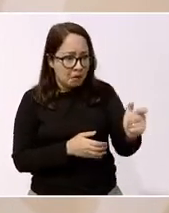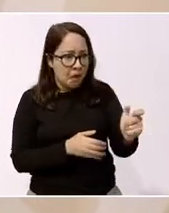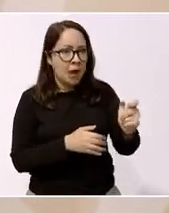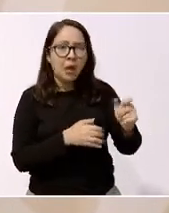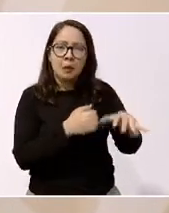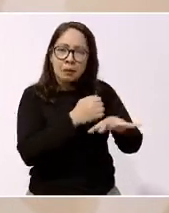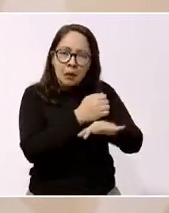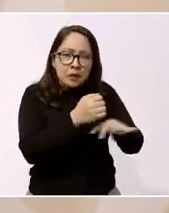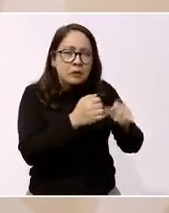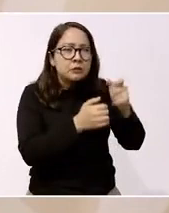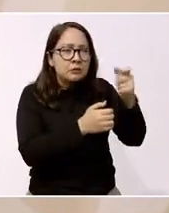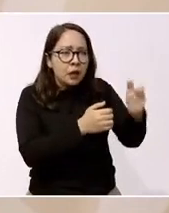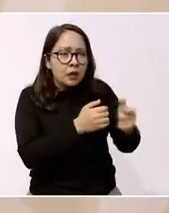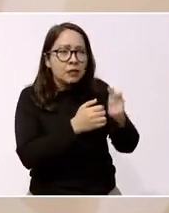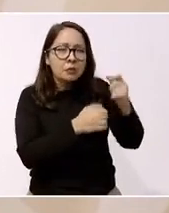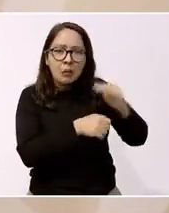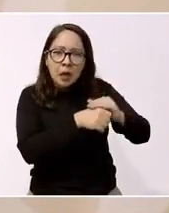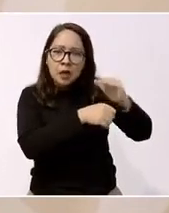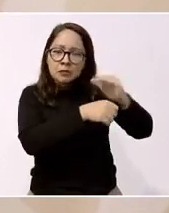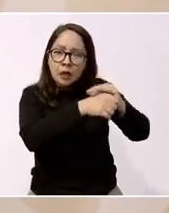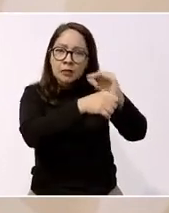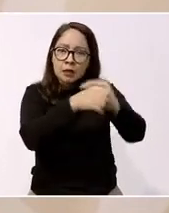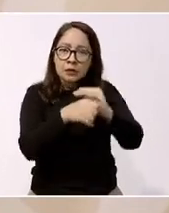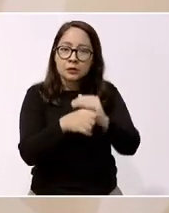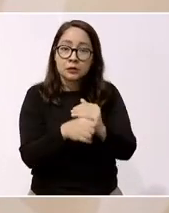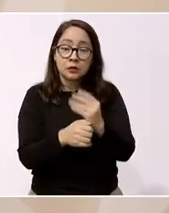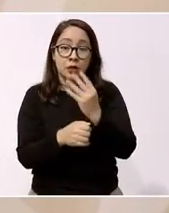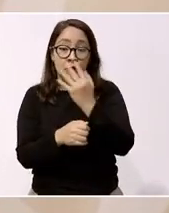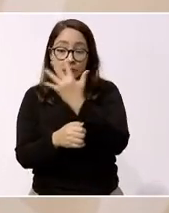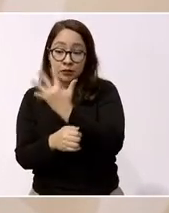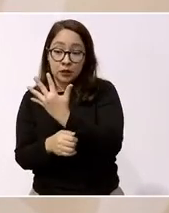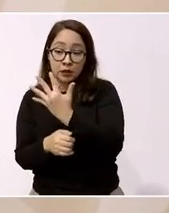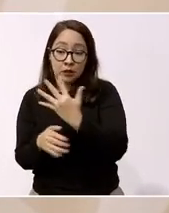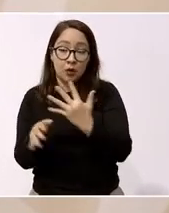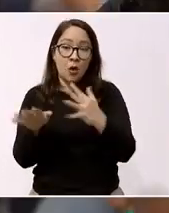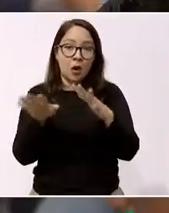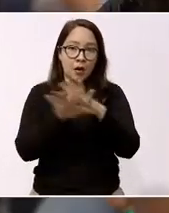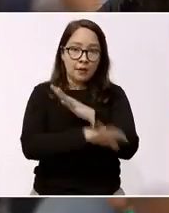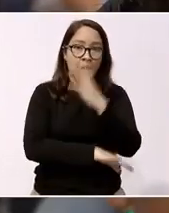de 5 a 9 kilos